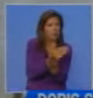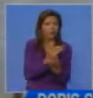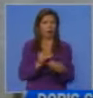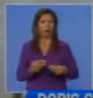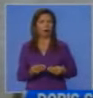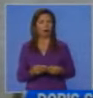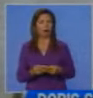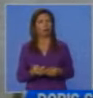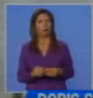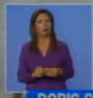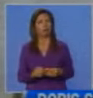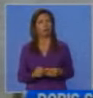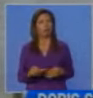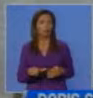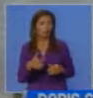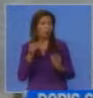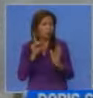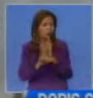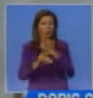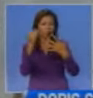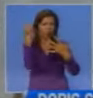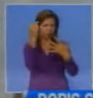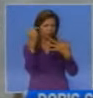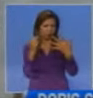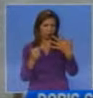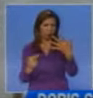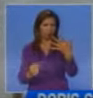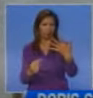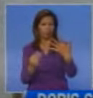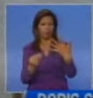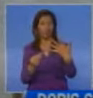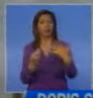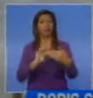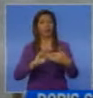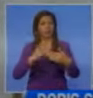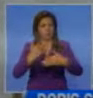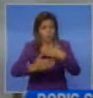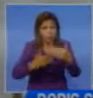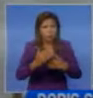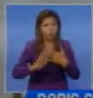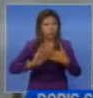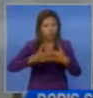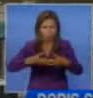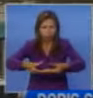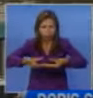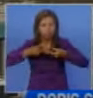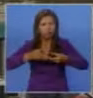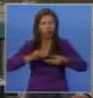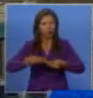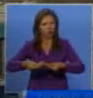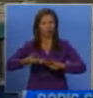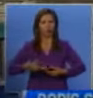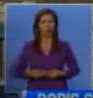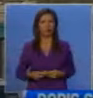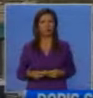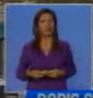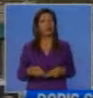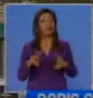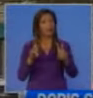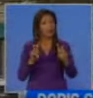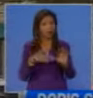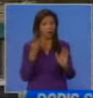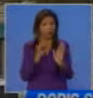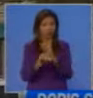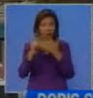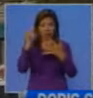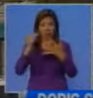de denuncias que se reciben y que tienen que tener el procesamiento, el debido proceso. Y precisamente sobre estos casos que hasta el